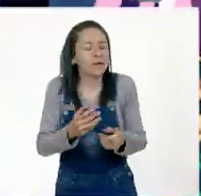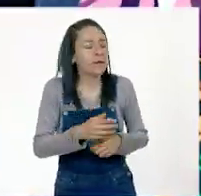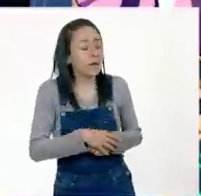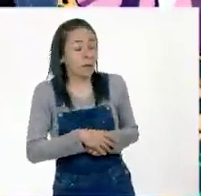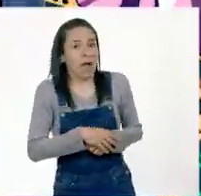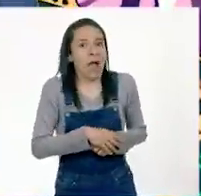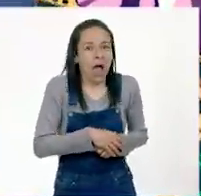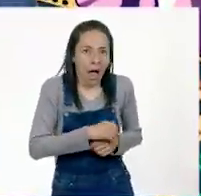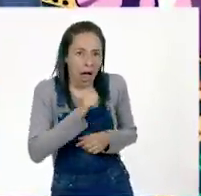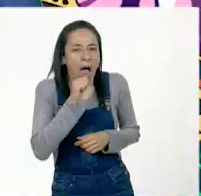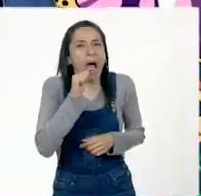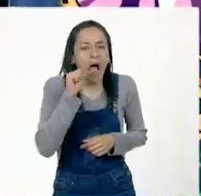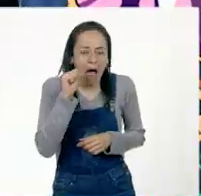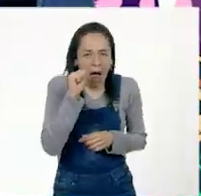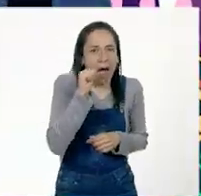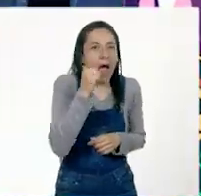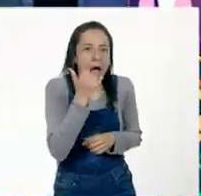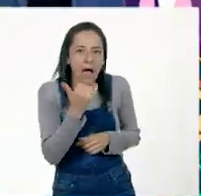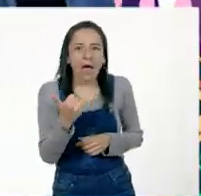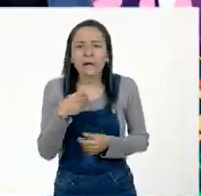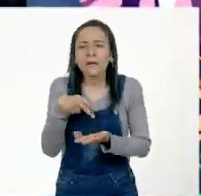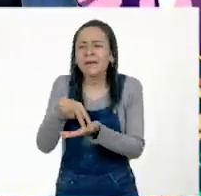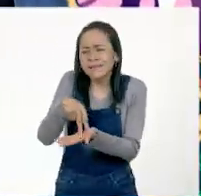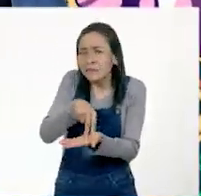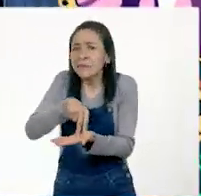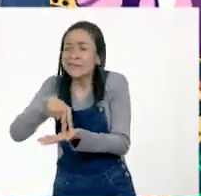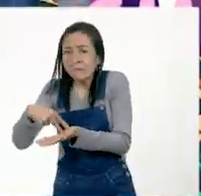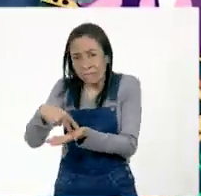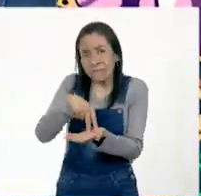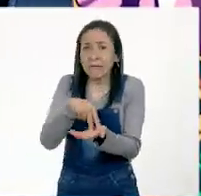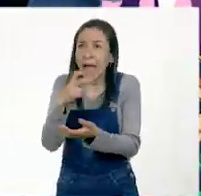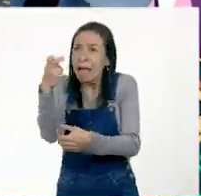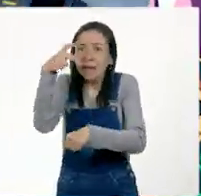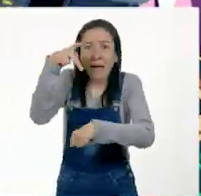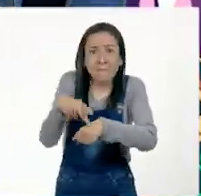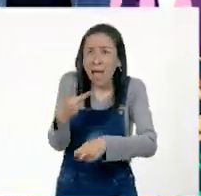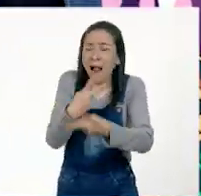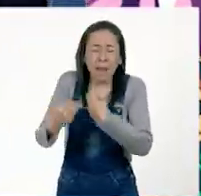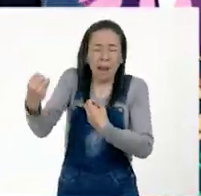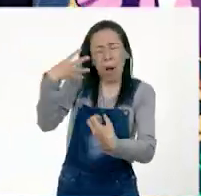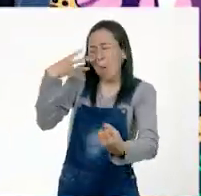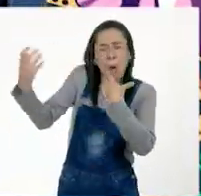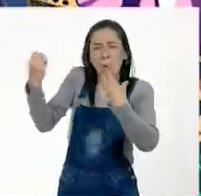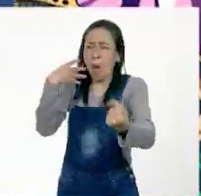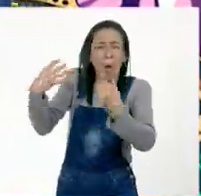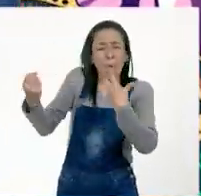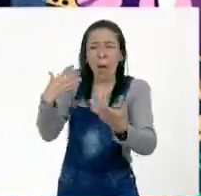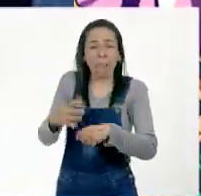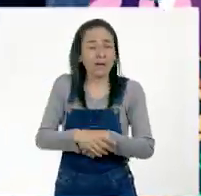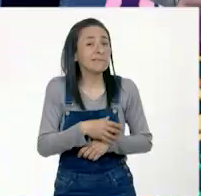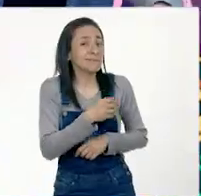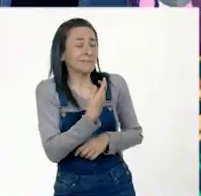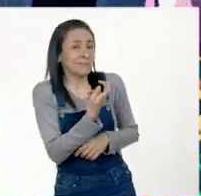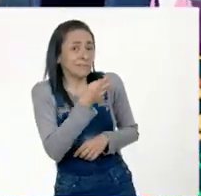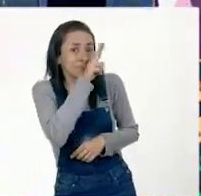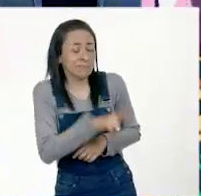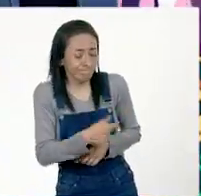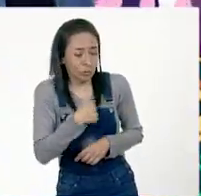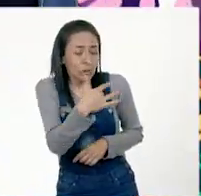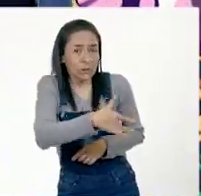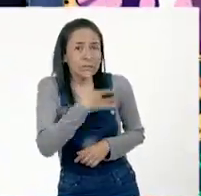¡Ay! ¡Estoy perdiendo el equilibrio! ¡Esta tormenta de meteoritos! Sí, estoy